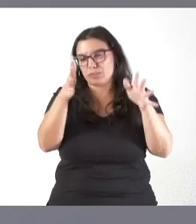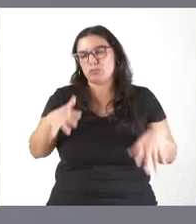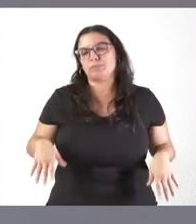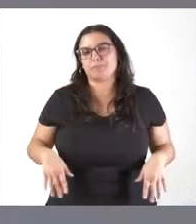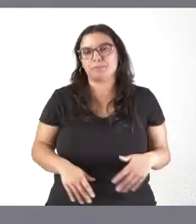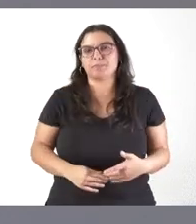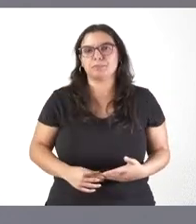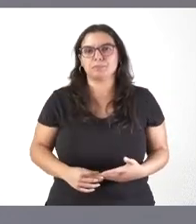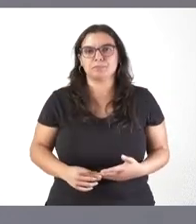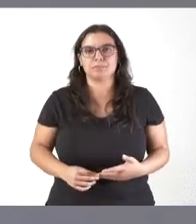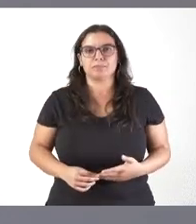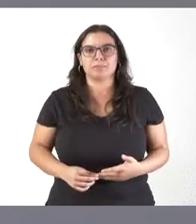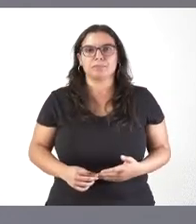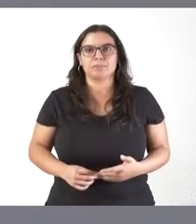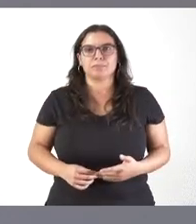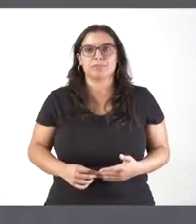aproximar